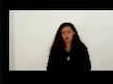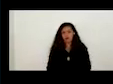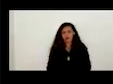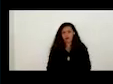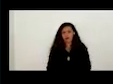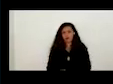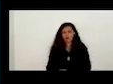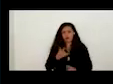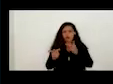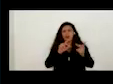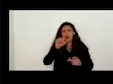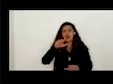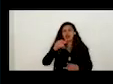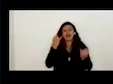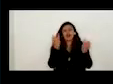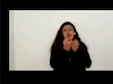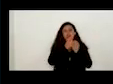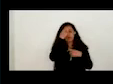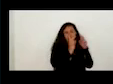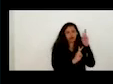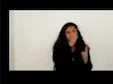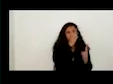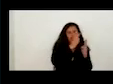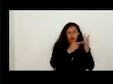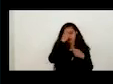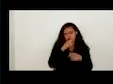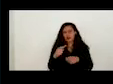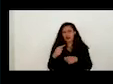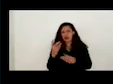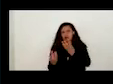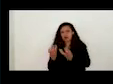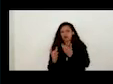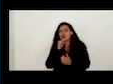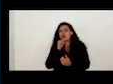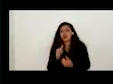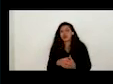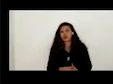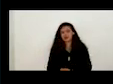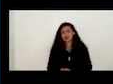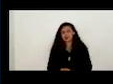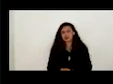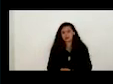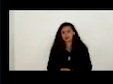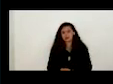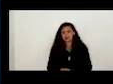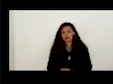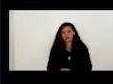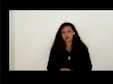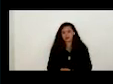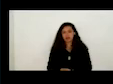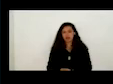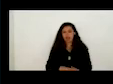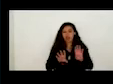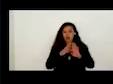Pregunta Ana, ¿cuál es la equivalencia de una verdura en crudo? Aquí generalmente no es como tal una